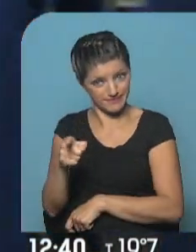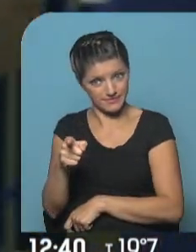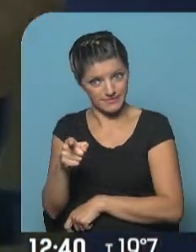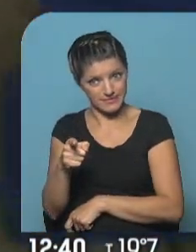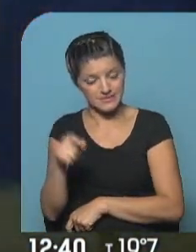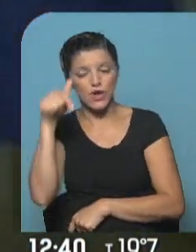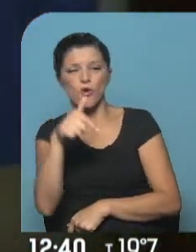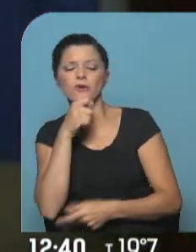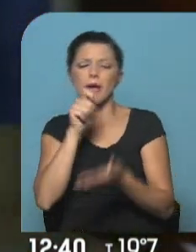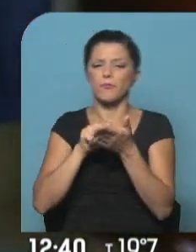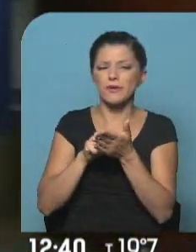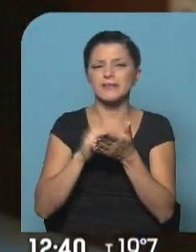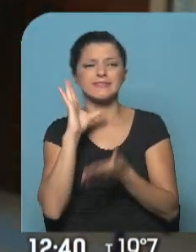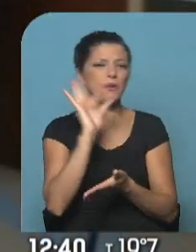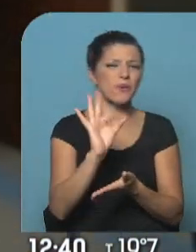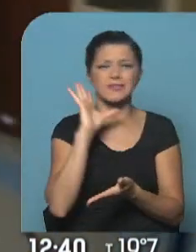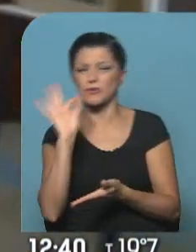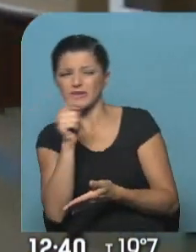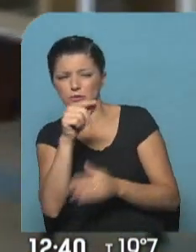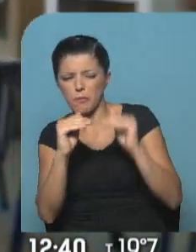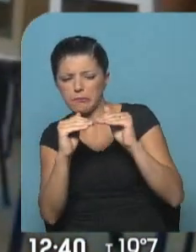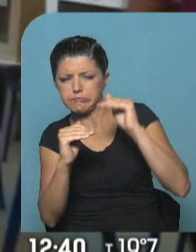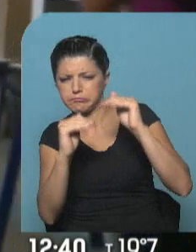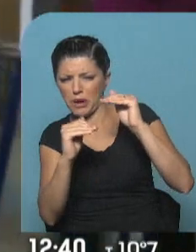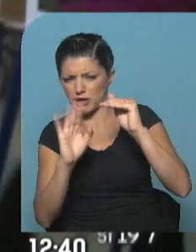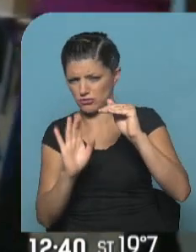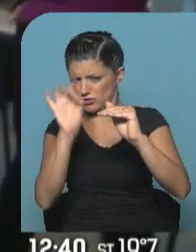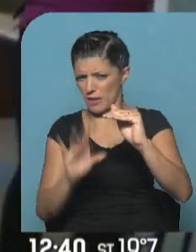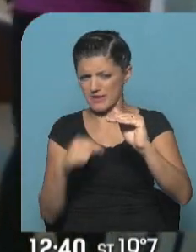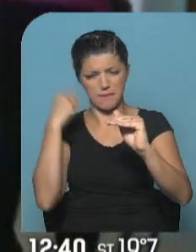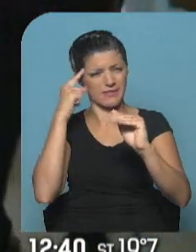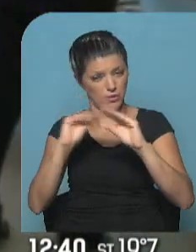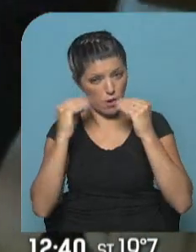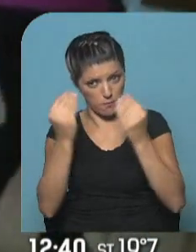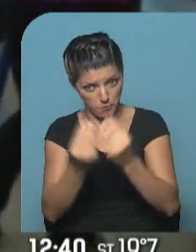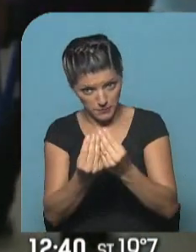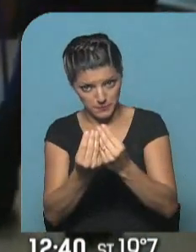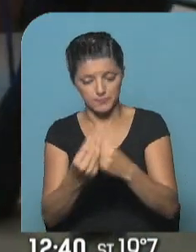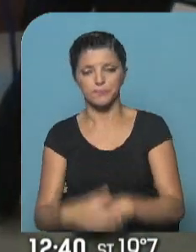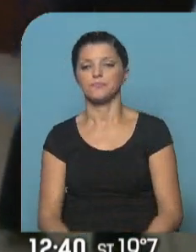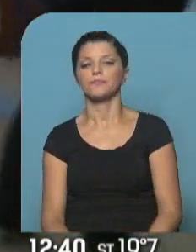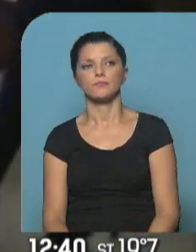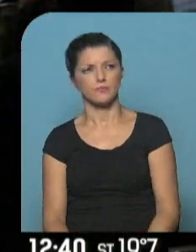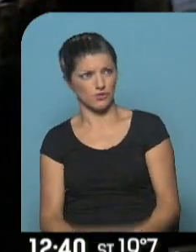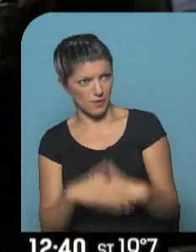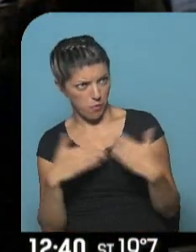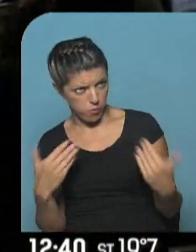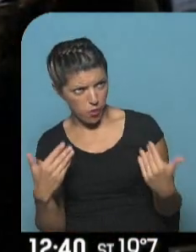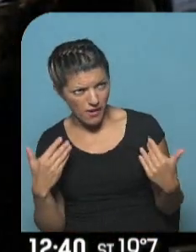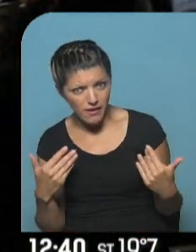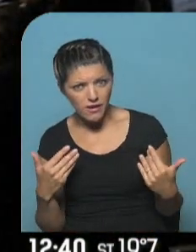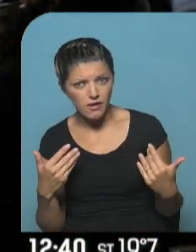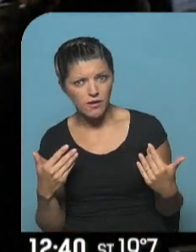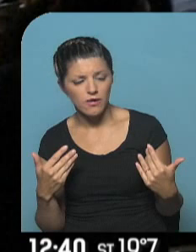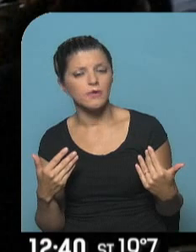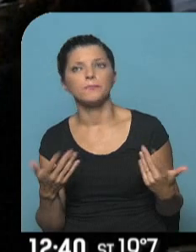50, y un poquito más Piñera. Esta es una realidad frente a lo que se viene en diciembre. Podríamos tener entonces una abstención enorme, por